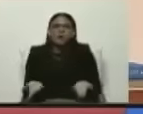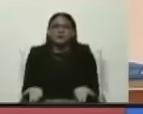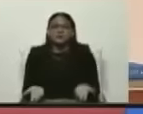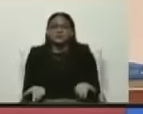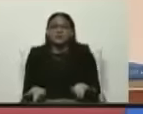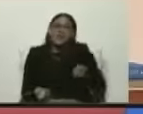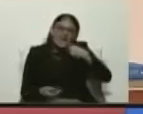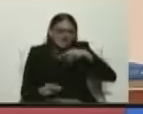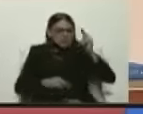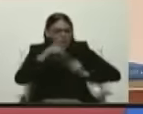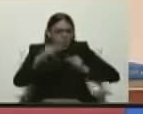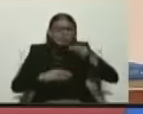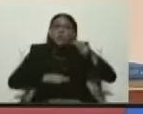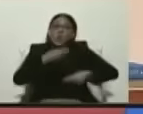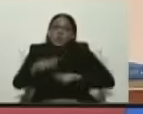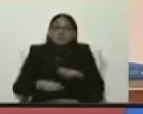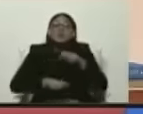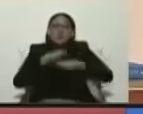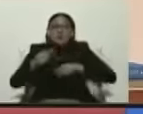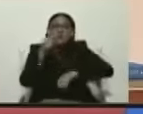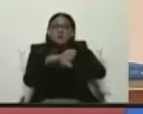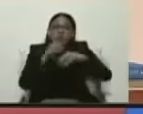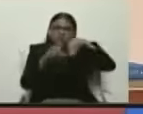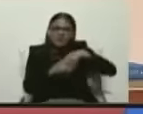Y lo hicimos la Copa América.